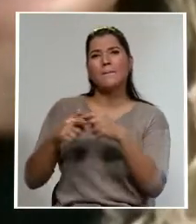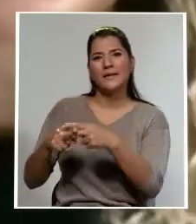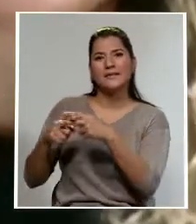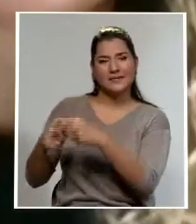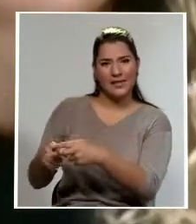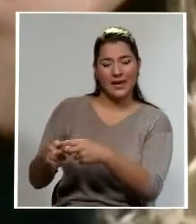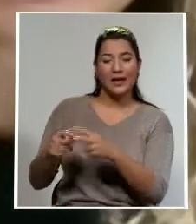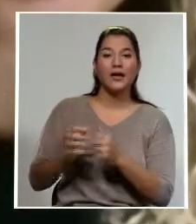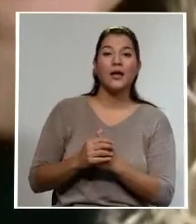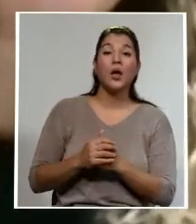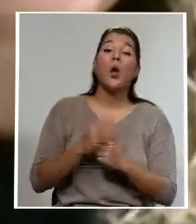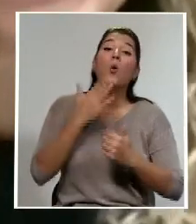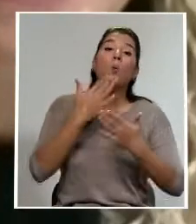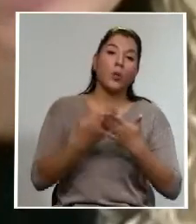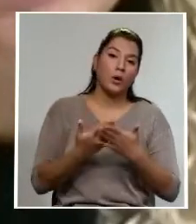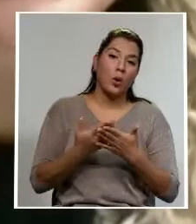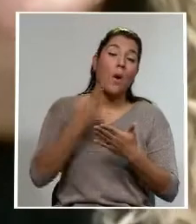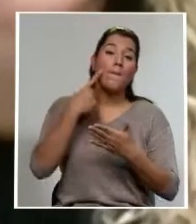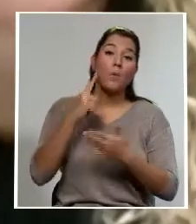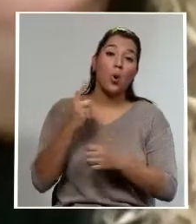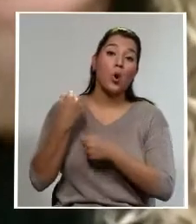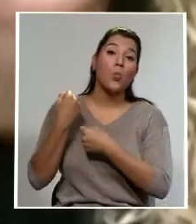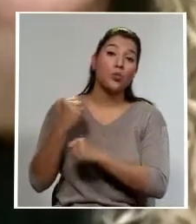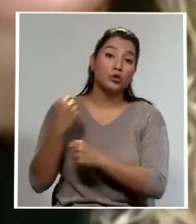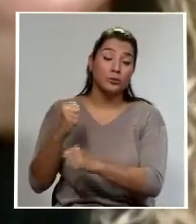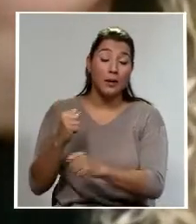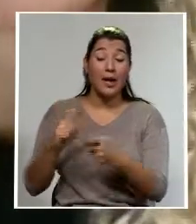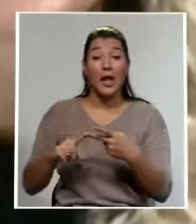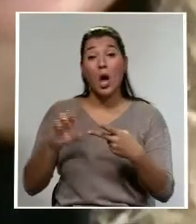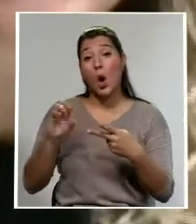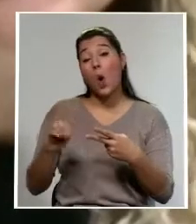ciertamente a través de las municipalidades o las instituciones